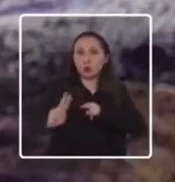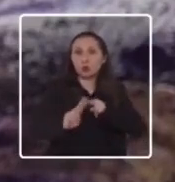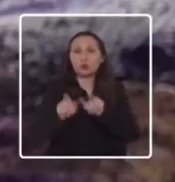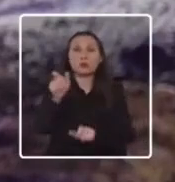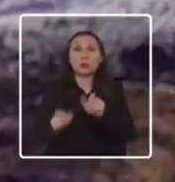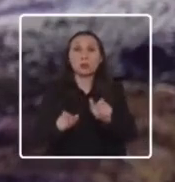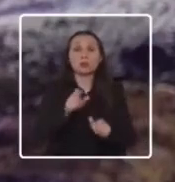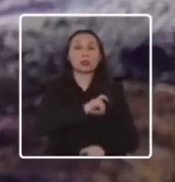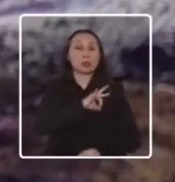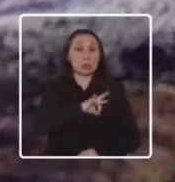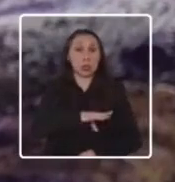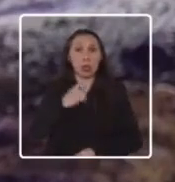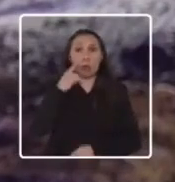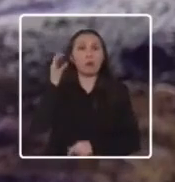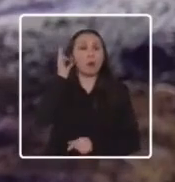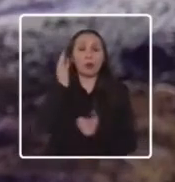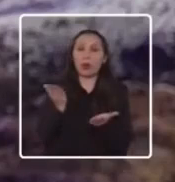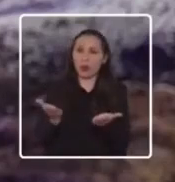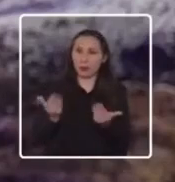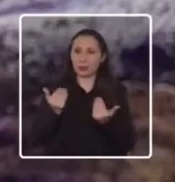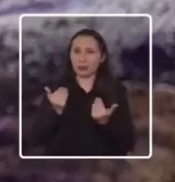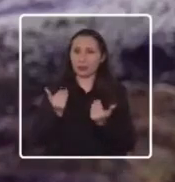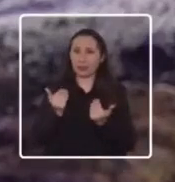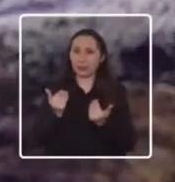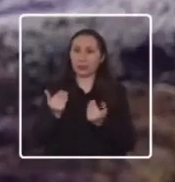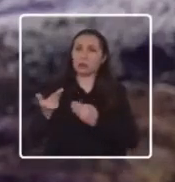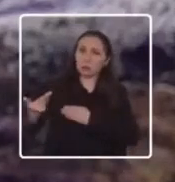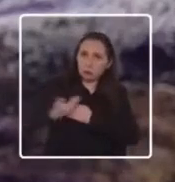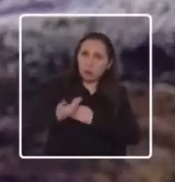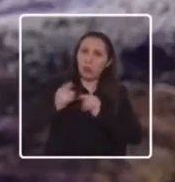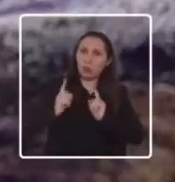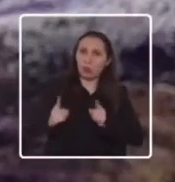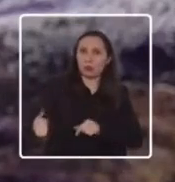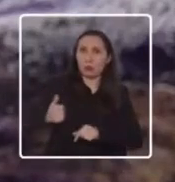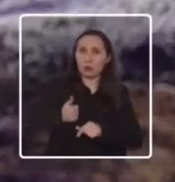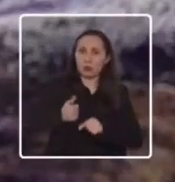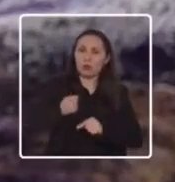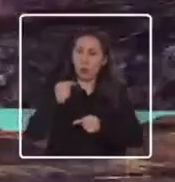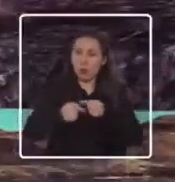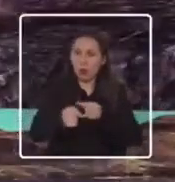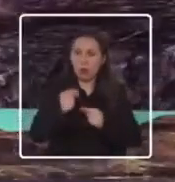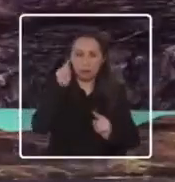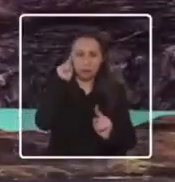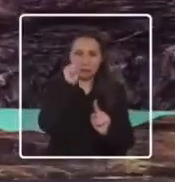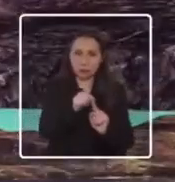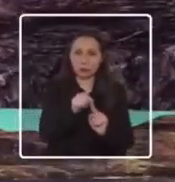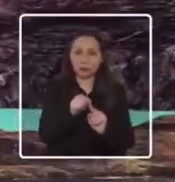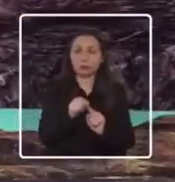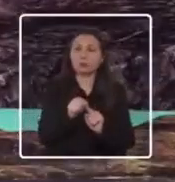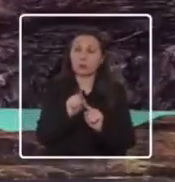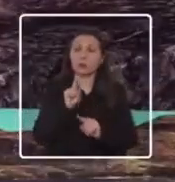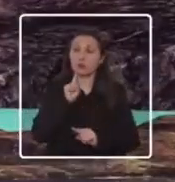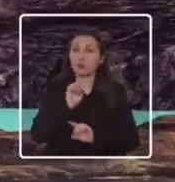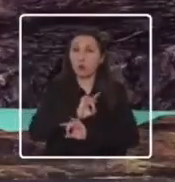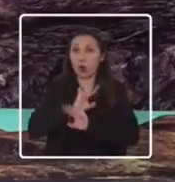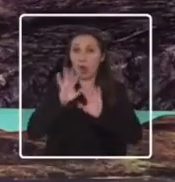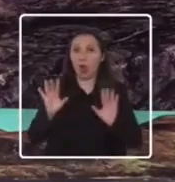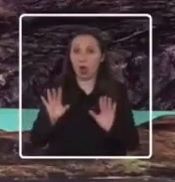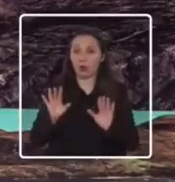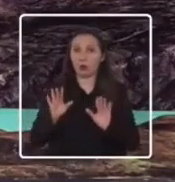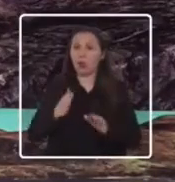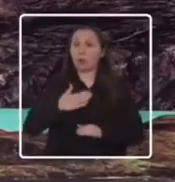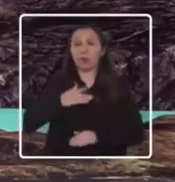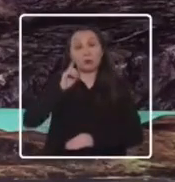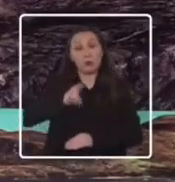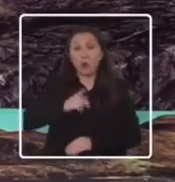soluciones que los chilenos y chilenas necesitan y nos exigen que alcancemos. Está claro,